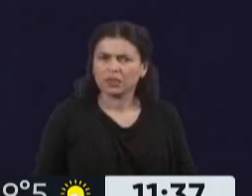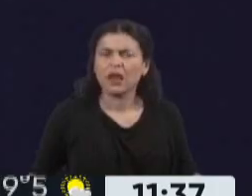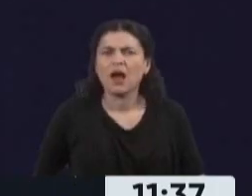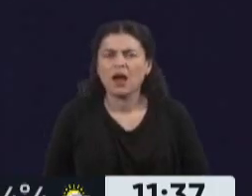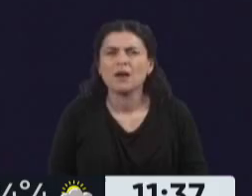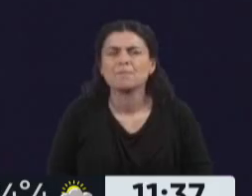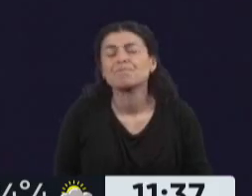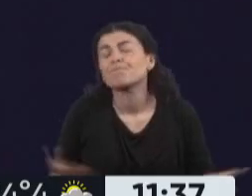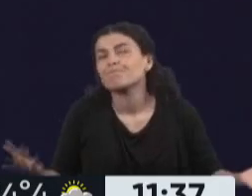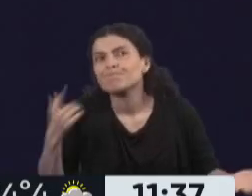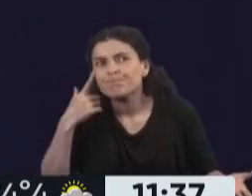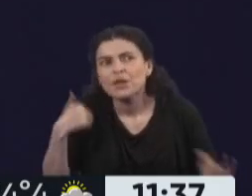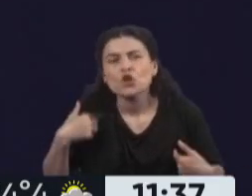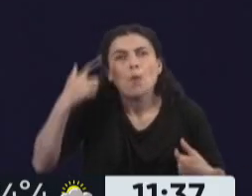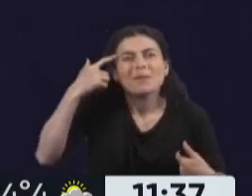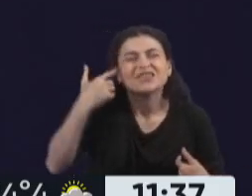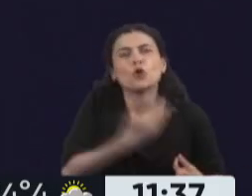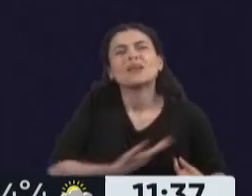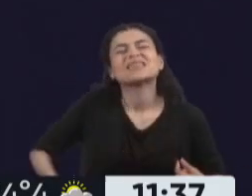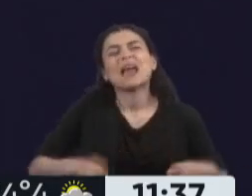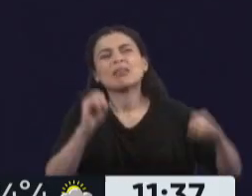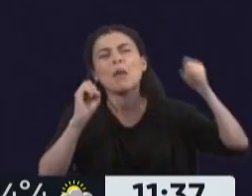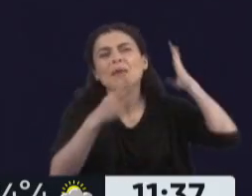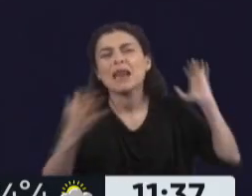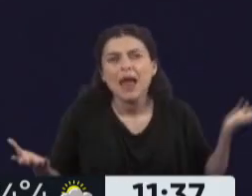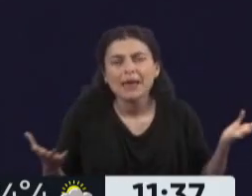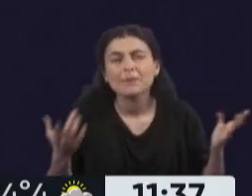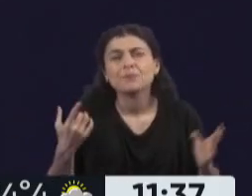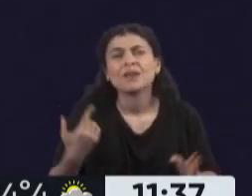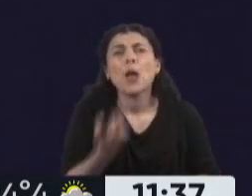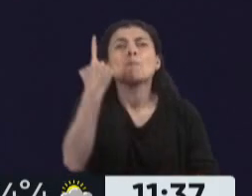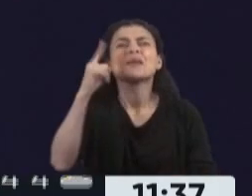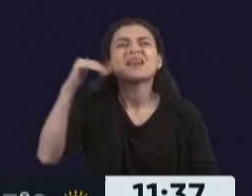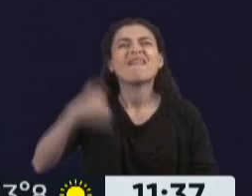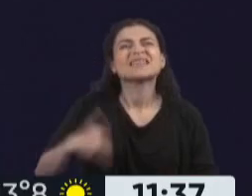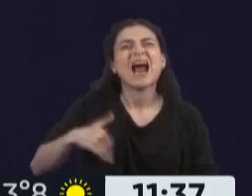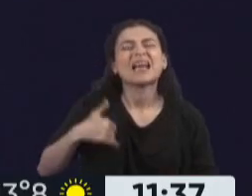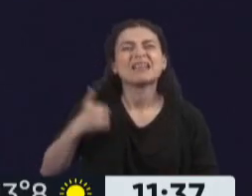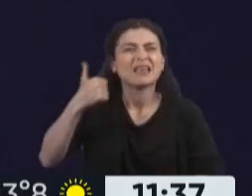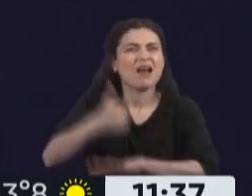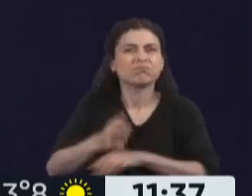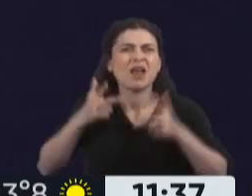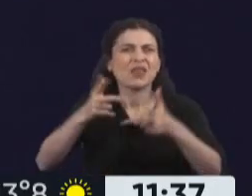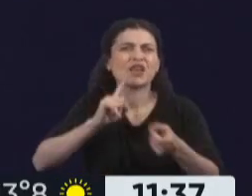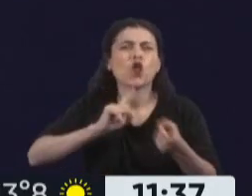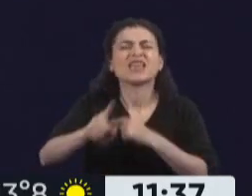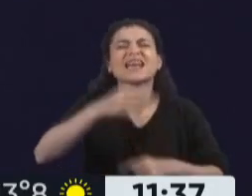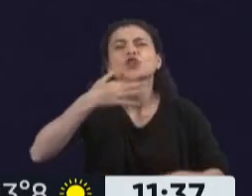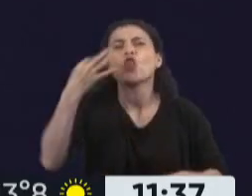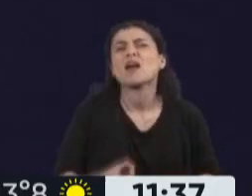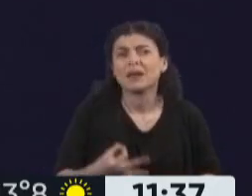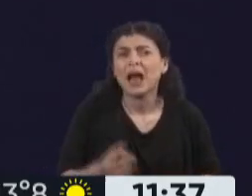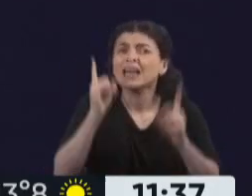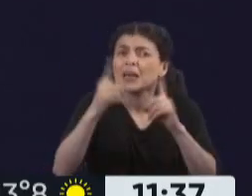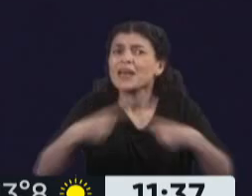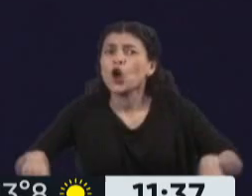Ahí, a ver, acá creo que el presidente hizo algo que no había hecho ningún candidato, que fue básicamente decir la verdad, incluso en las malas noticias,